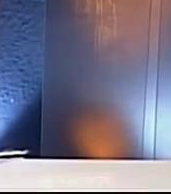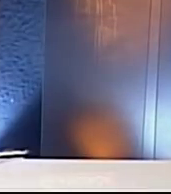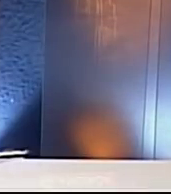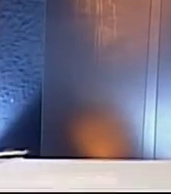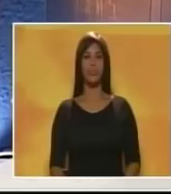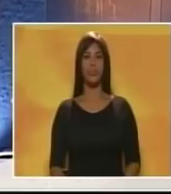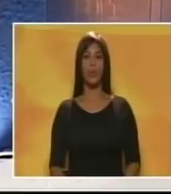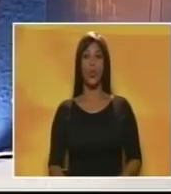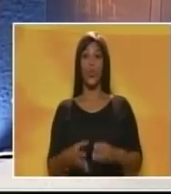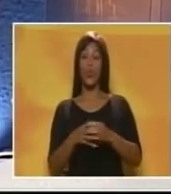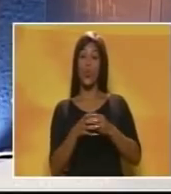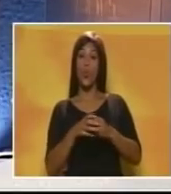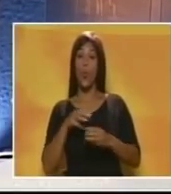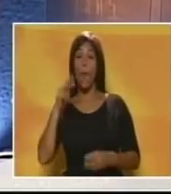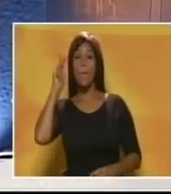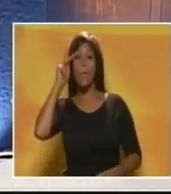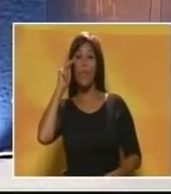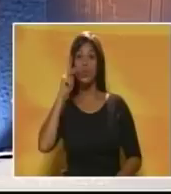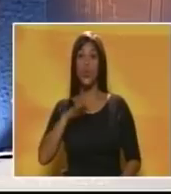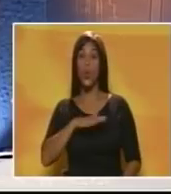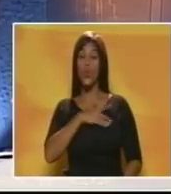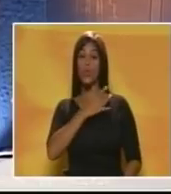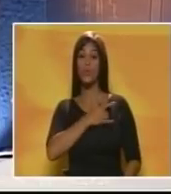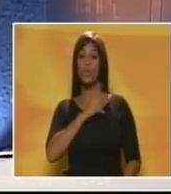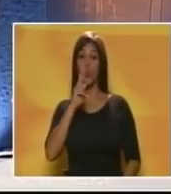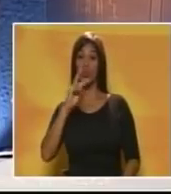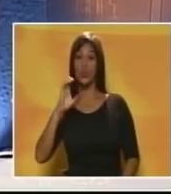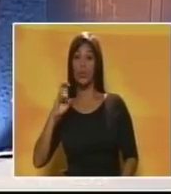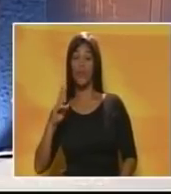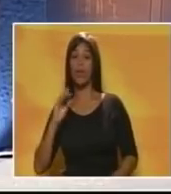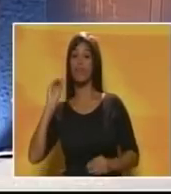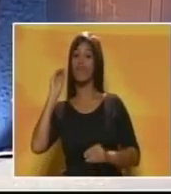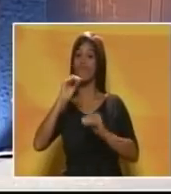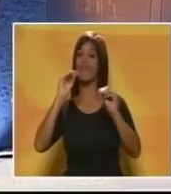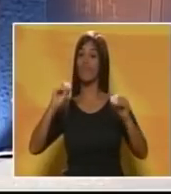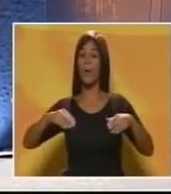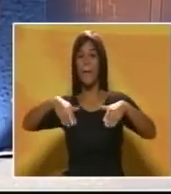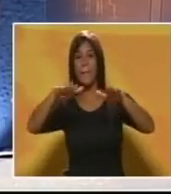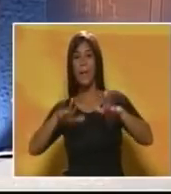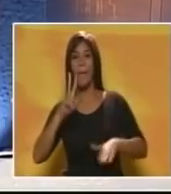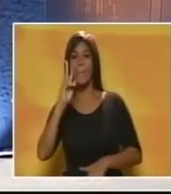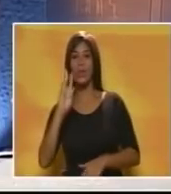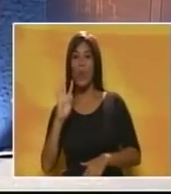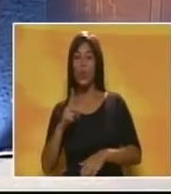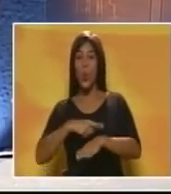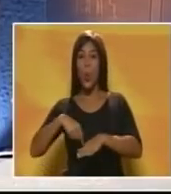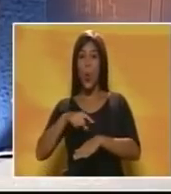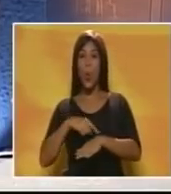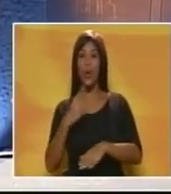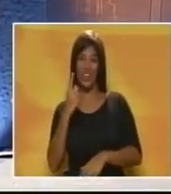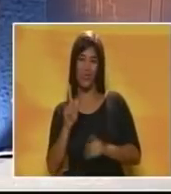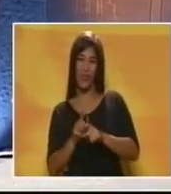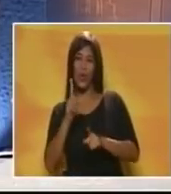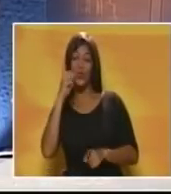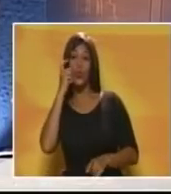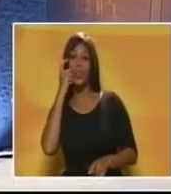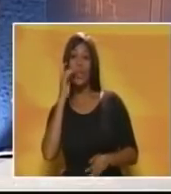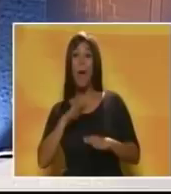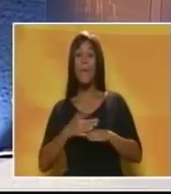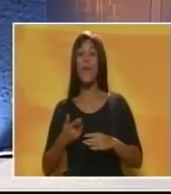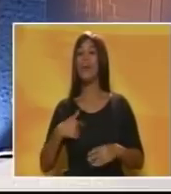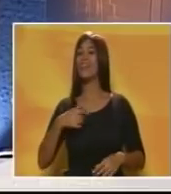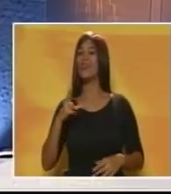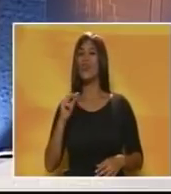El gremio de profesores de la Universidad Central de Venezuela convocó un paro de 24 horas con motivo de la situación actual laboral y